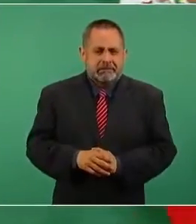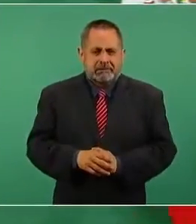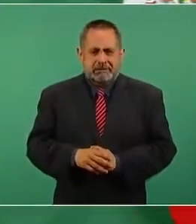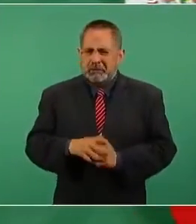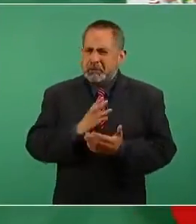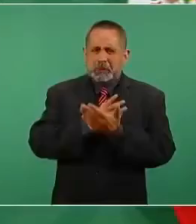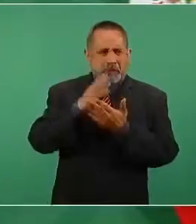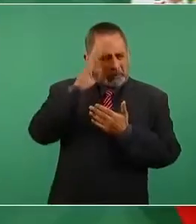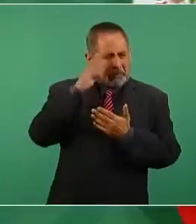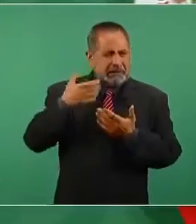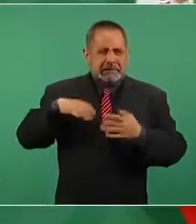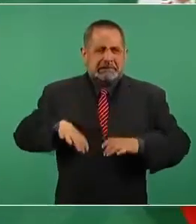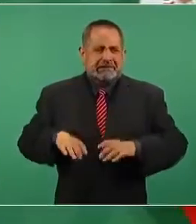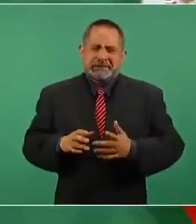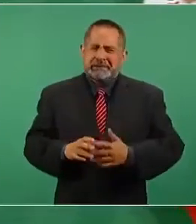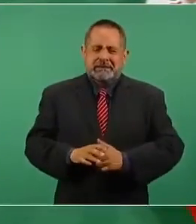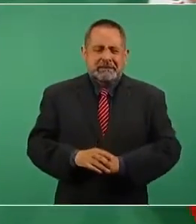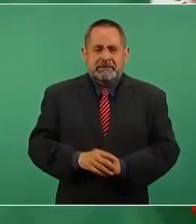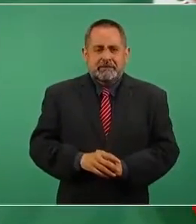excesivas.